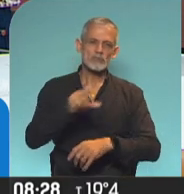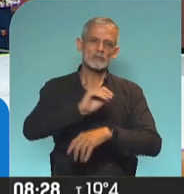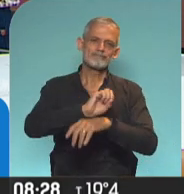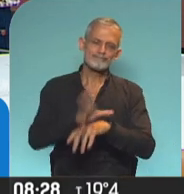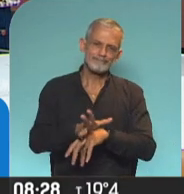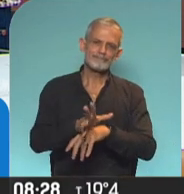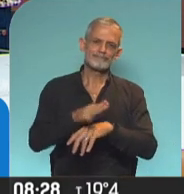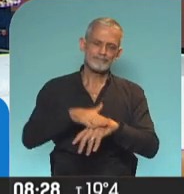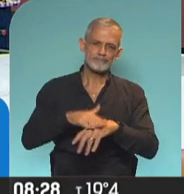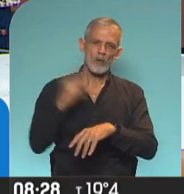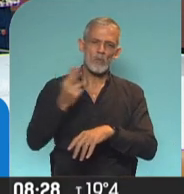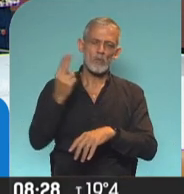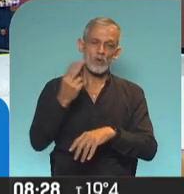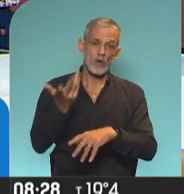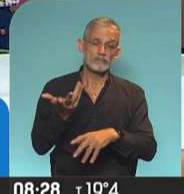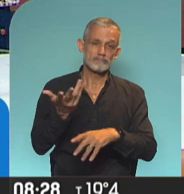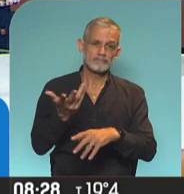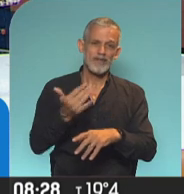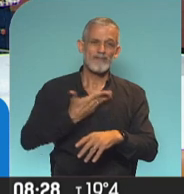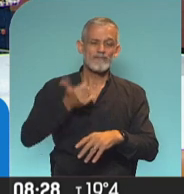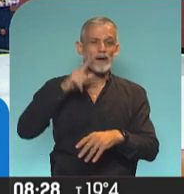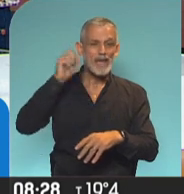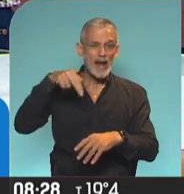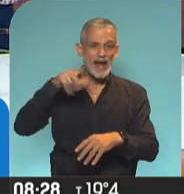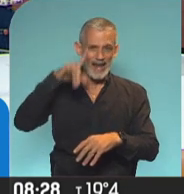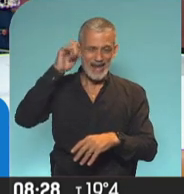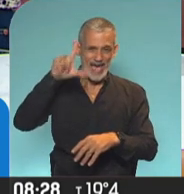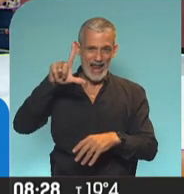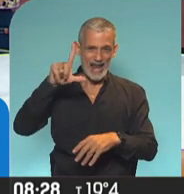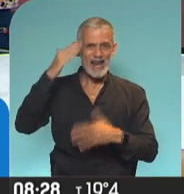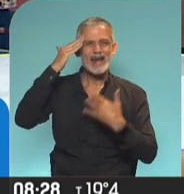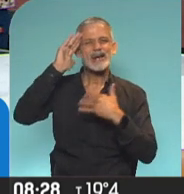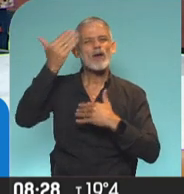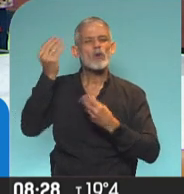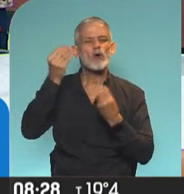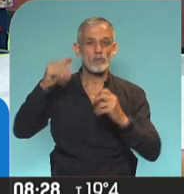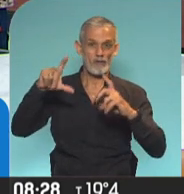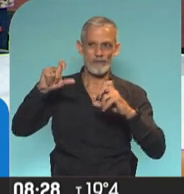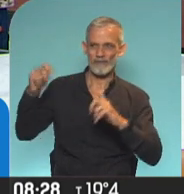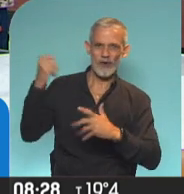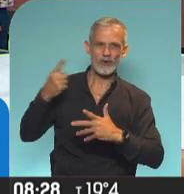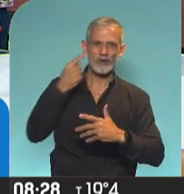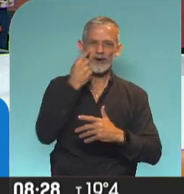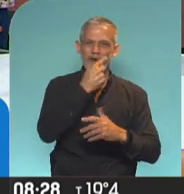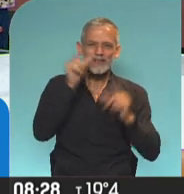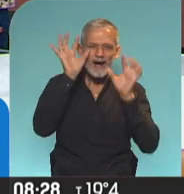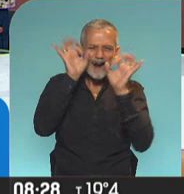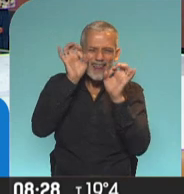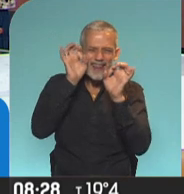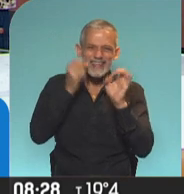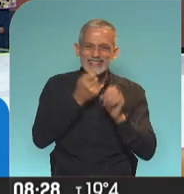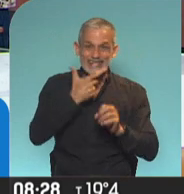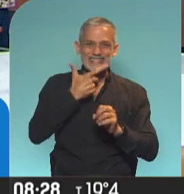19 en este caso de fabián de aire nos vamos y lo recordamos de esta manera con esta fotografía con sus ojitos chiquitos y su